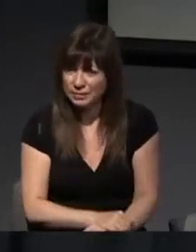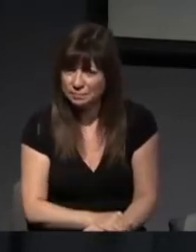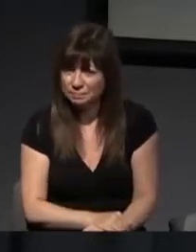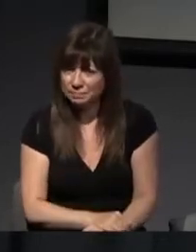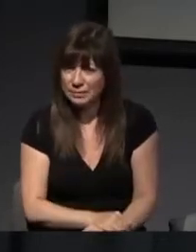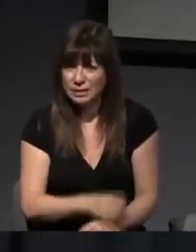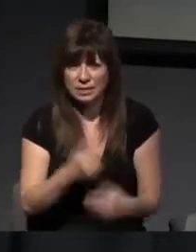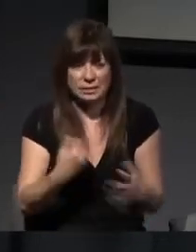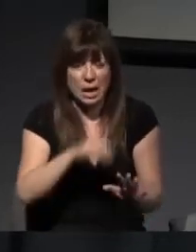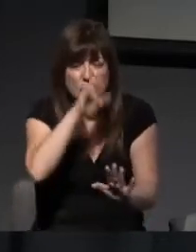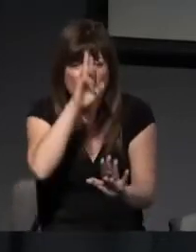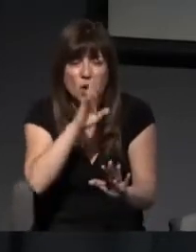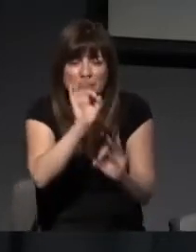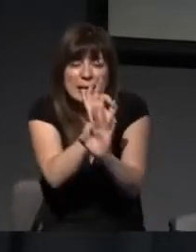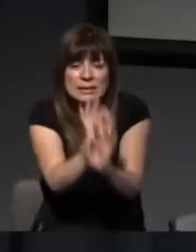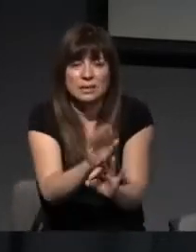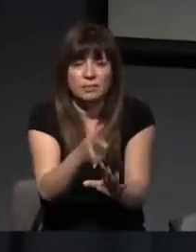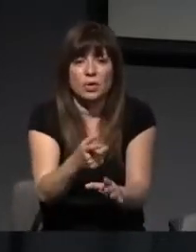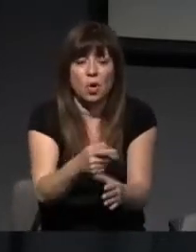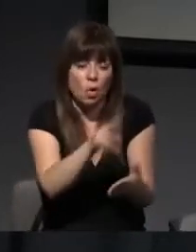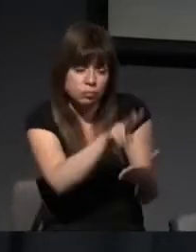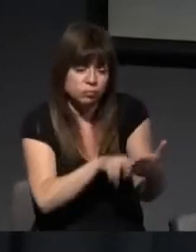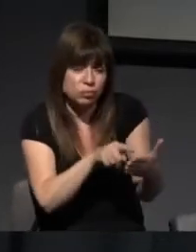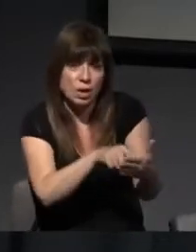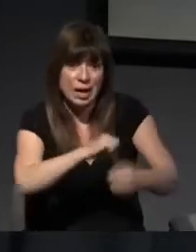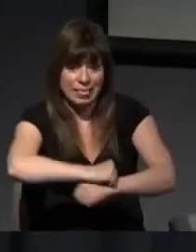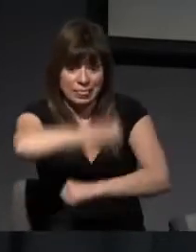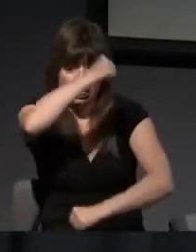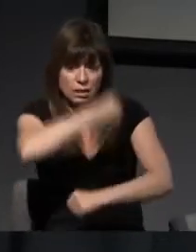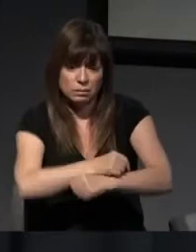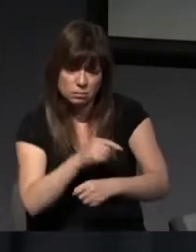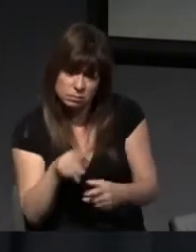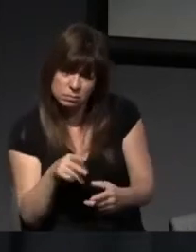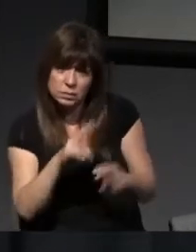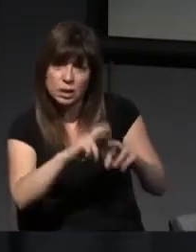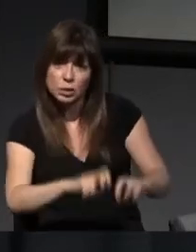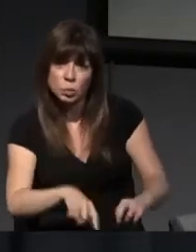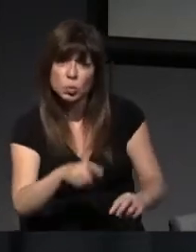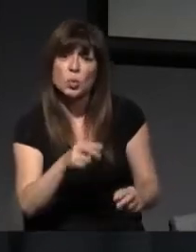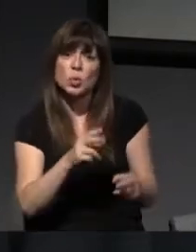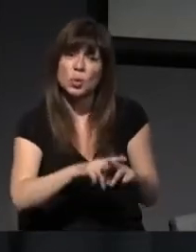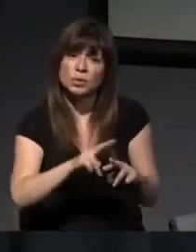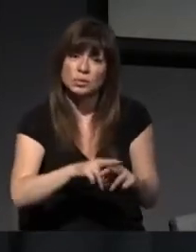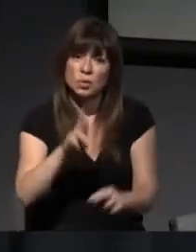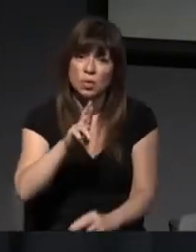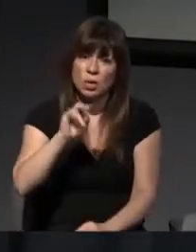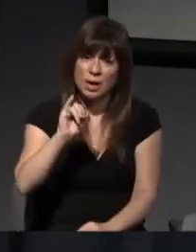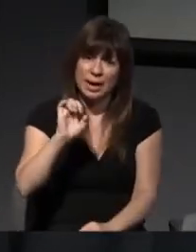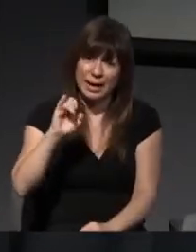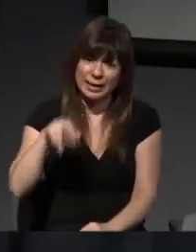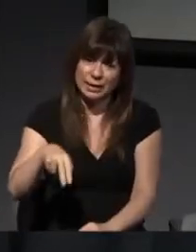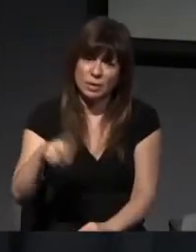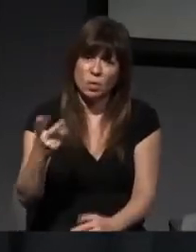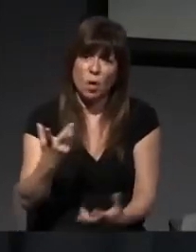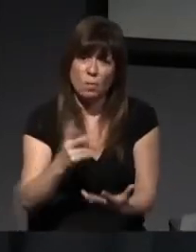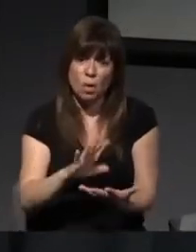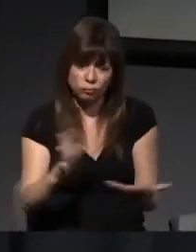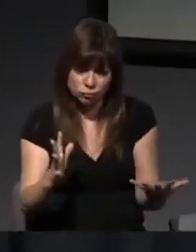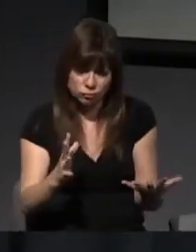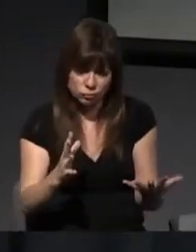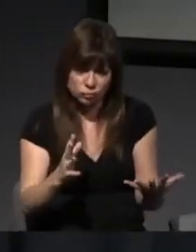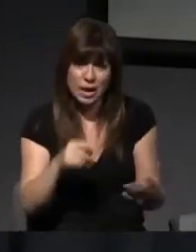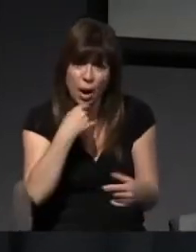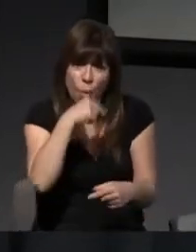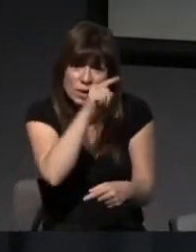entrando a su rol más específico, hoy día leyendo la prensa, ¿no es cierto?, salía de este estudio que hizo la RAIN, y tenemos que, de un universo de empresas encuestadas,